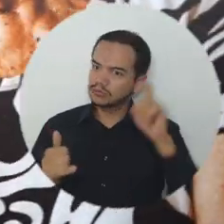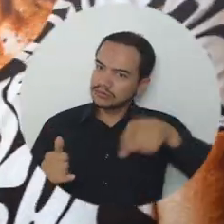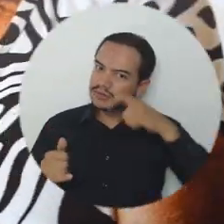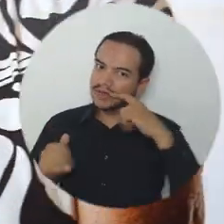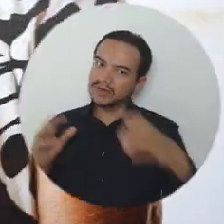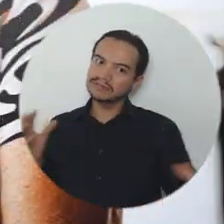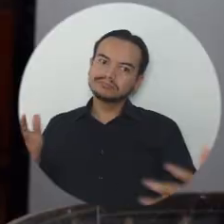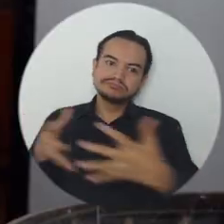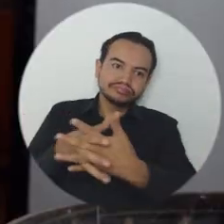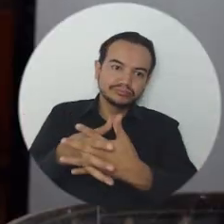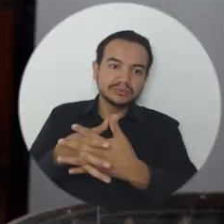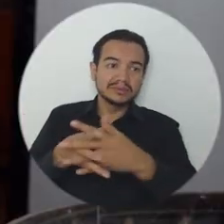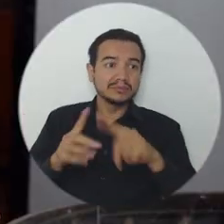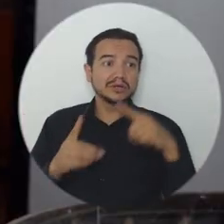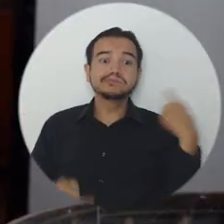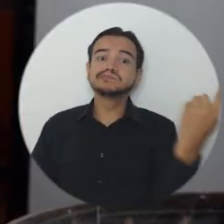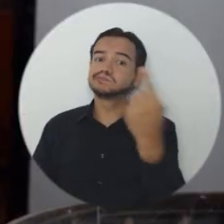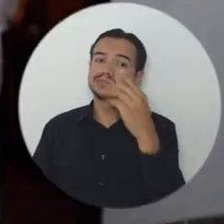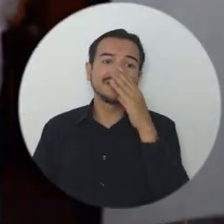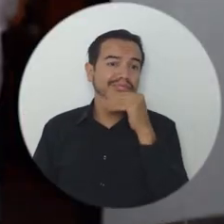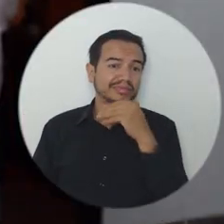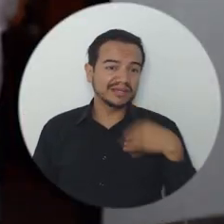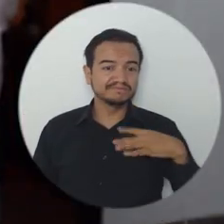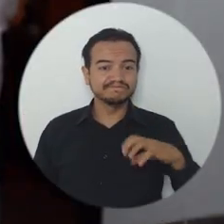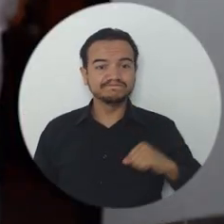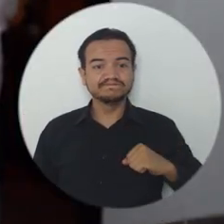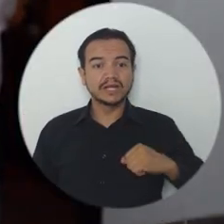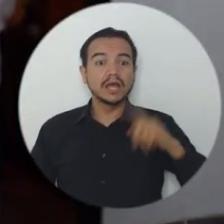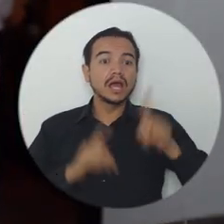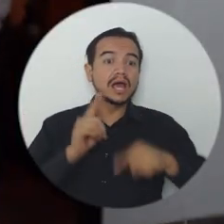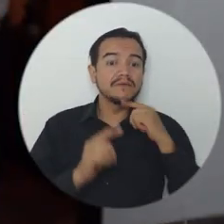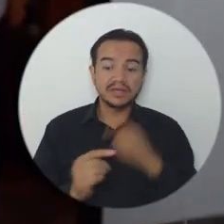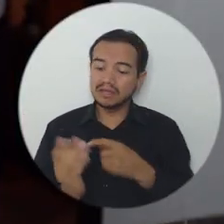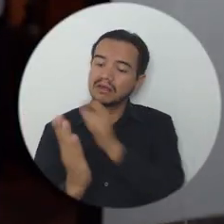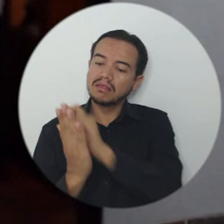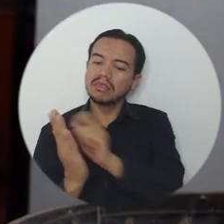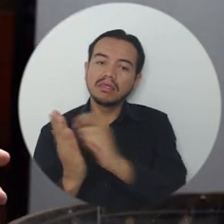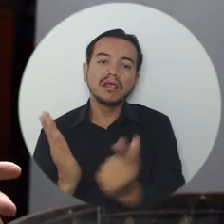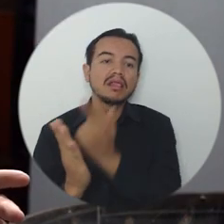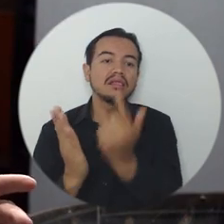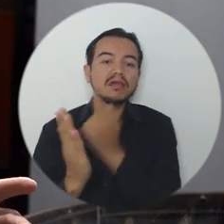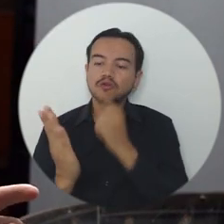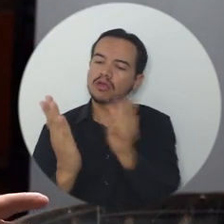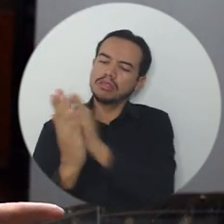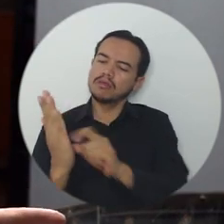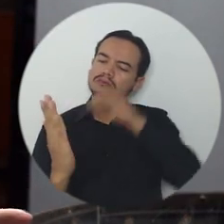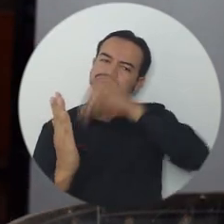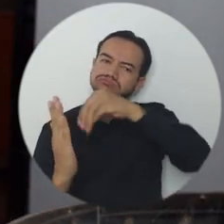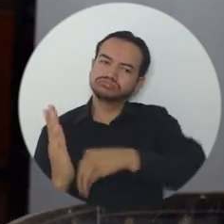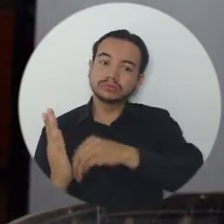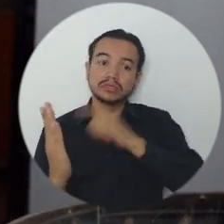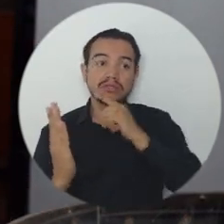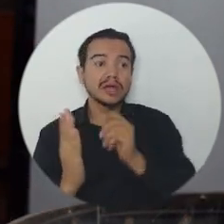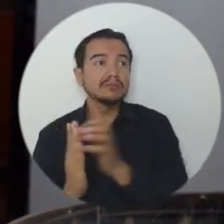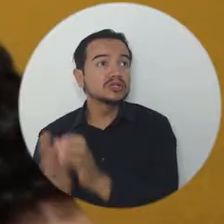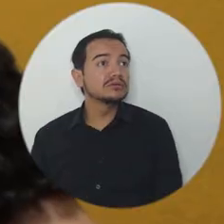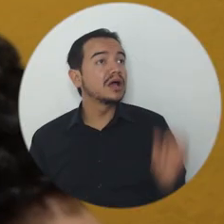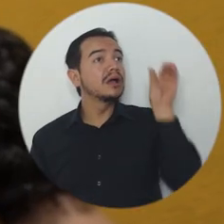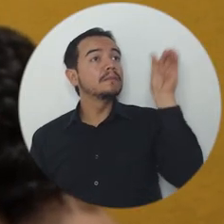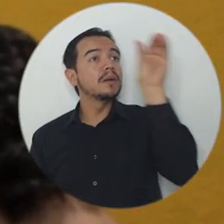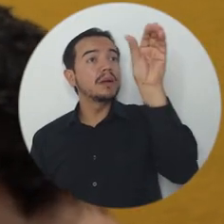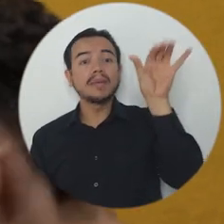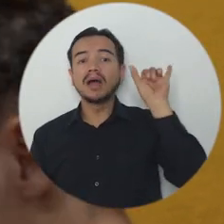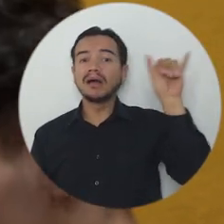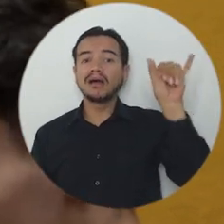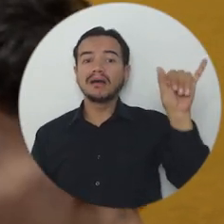que debe suceder a veces, ¿no? Desafortunadamente no sucede. A veces las investigaciones, los libros quedan en eso, se quedan en los anaqueles de las bibliotecas. Se